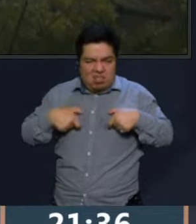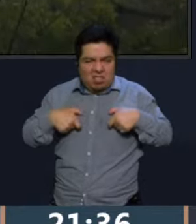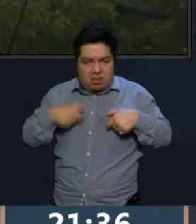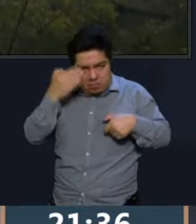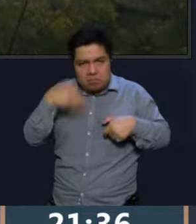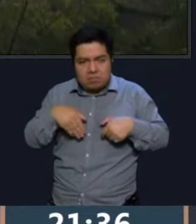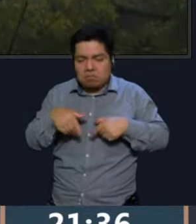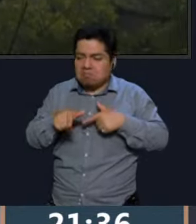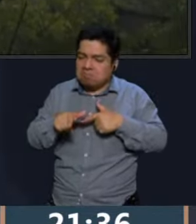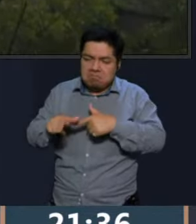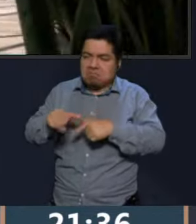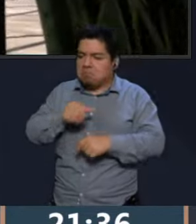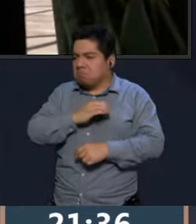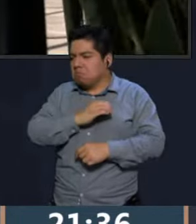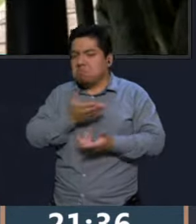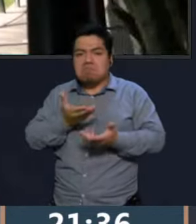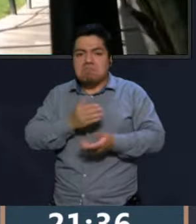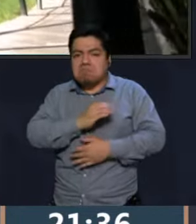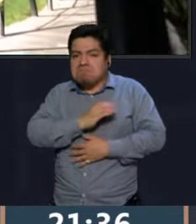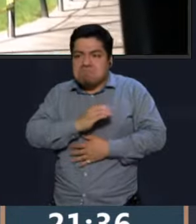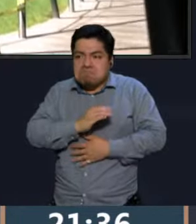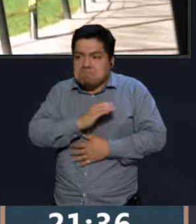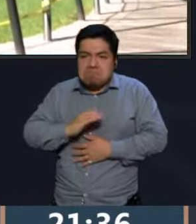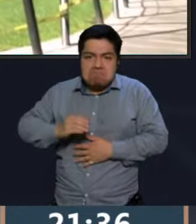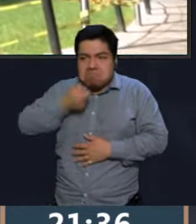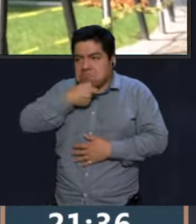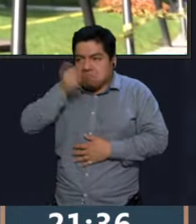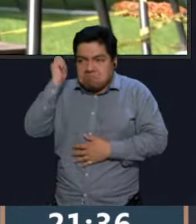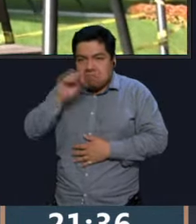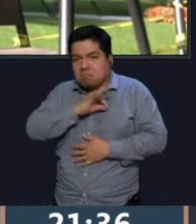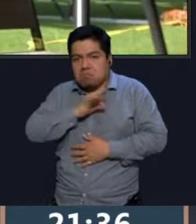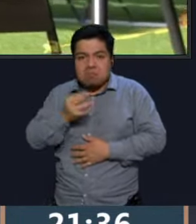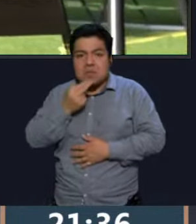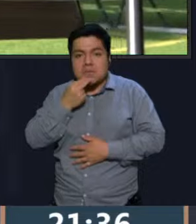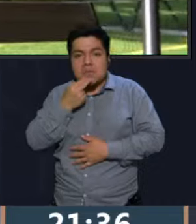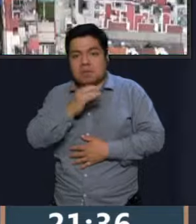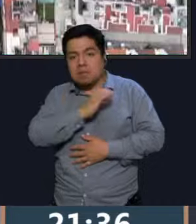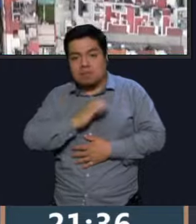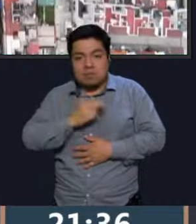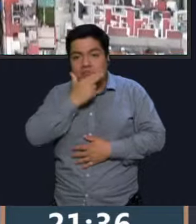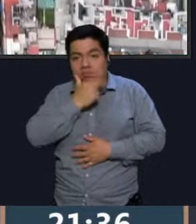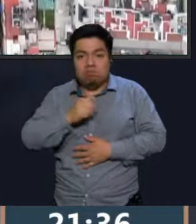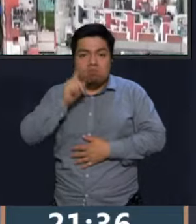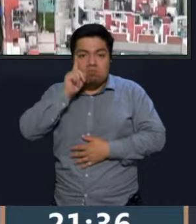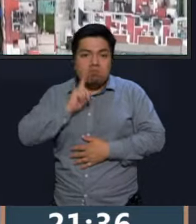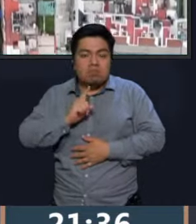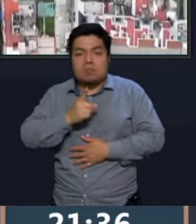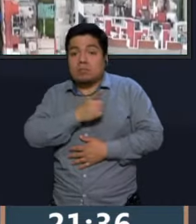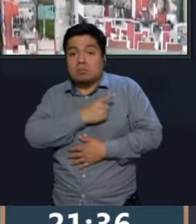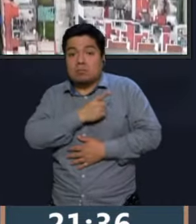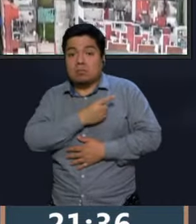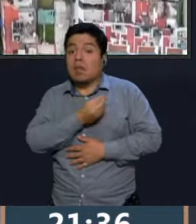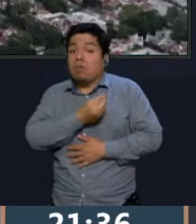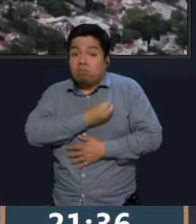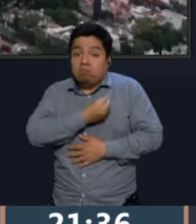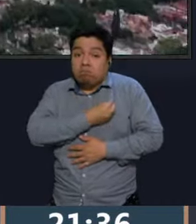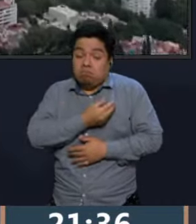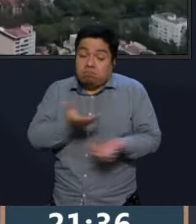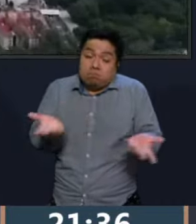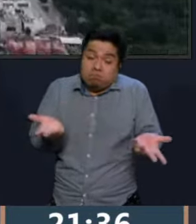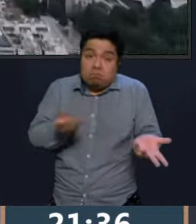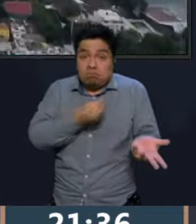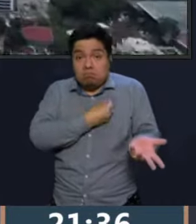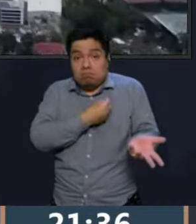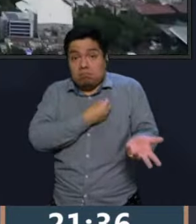en torno a la campaña, pues son como tal motes que se pueden llevar a cabo y que pues los candidatas y candidatos tienen que tener esta piel gruesa para resistir este tipo